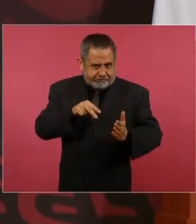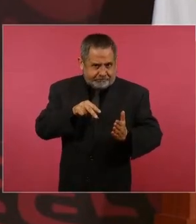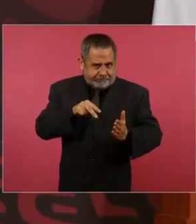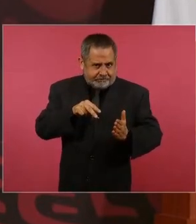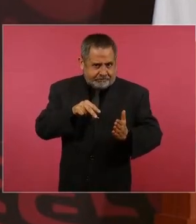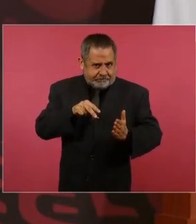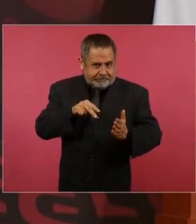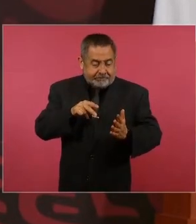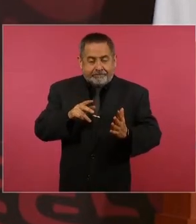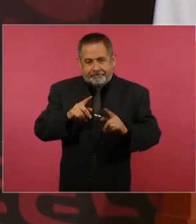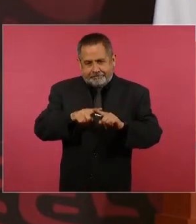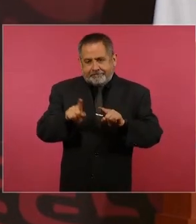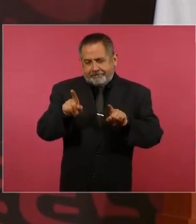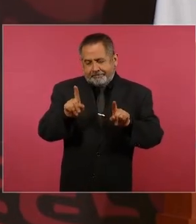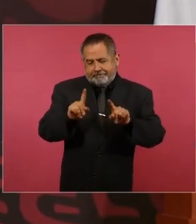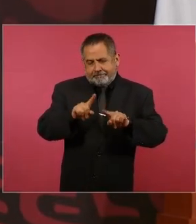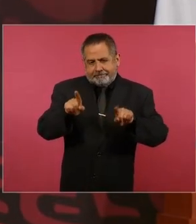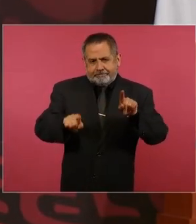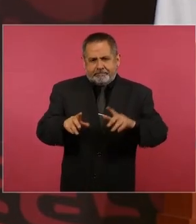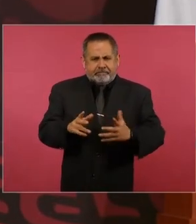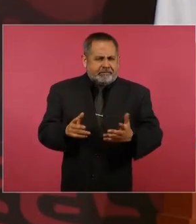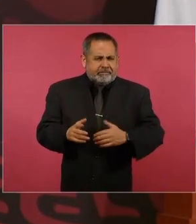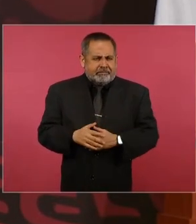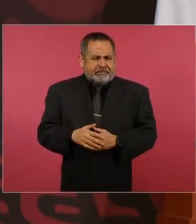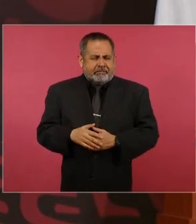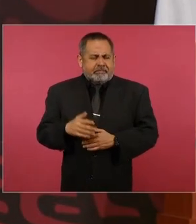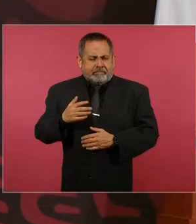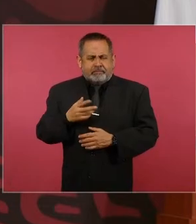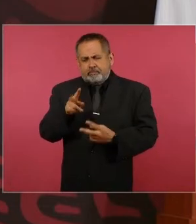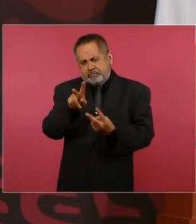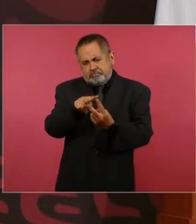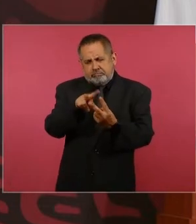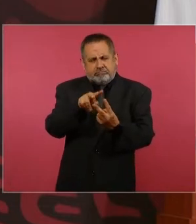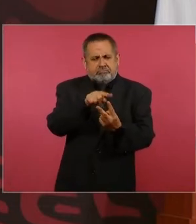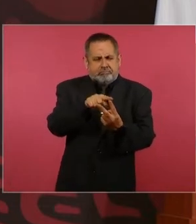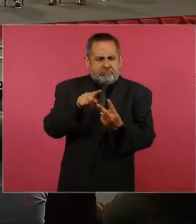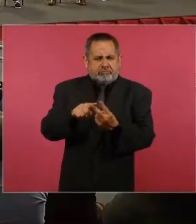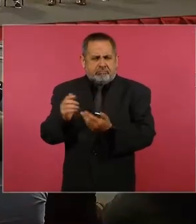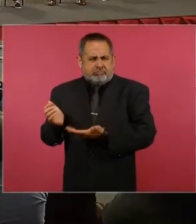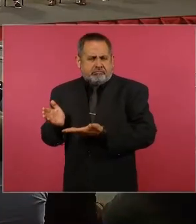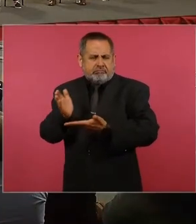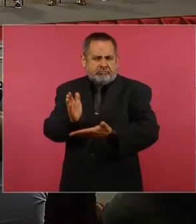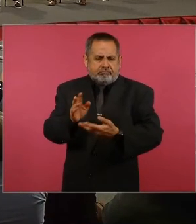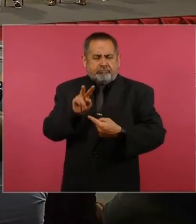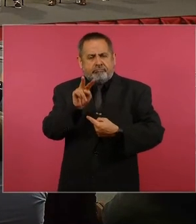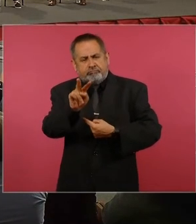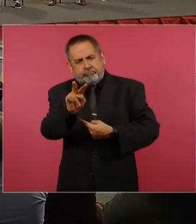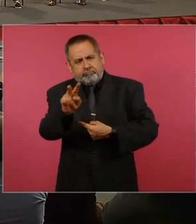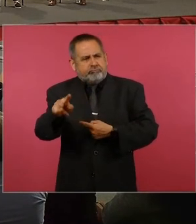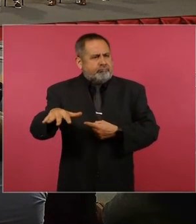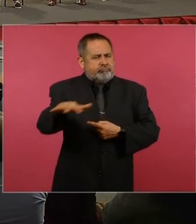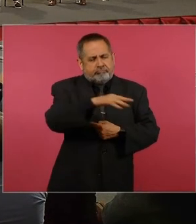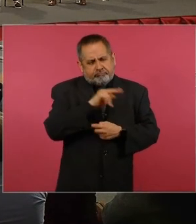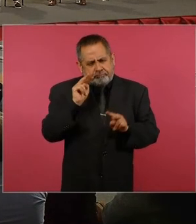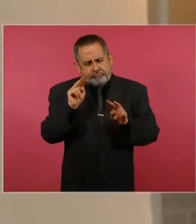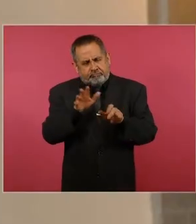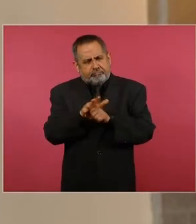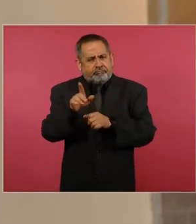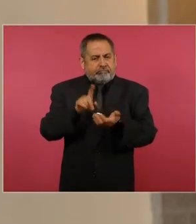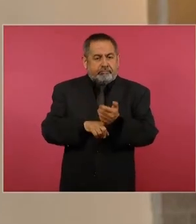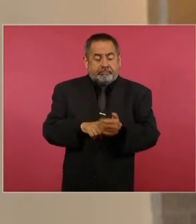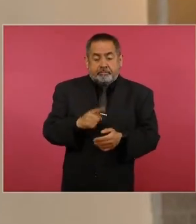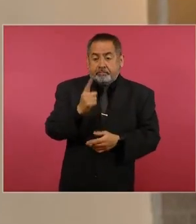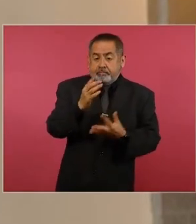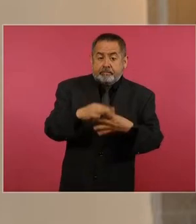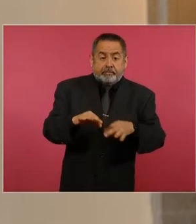así. ¿Por qué lo traje también? Para presentarlo a ustedes y a todo público, porque los